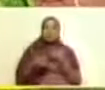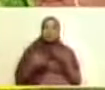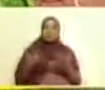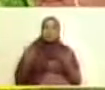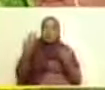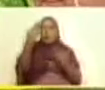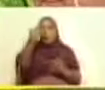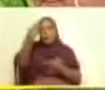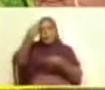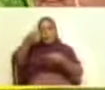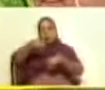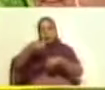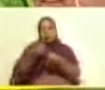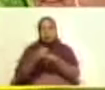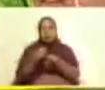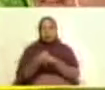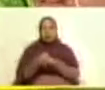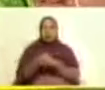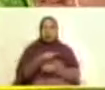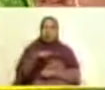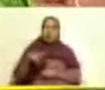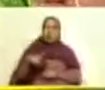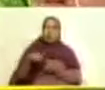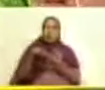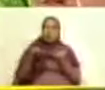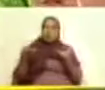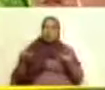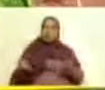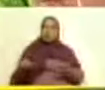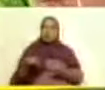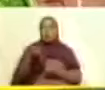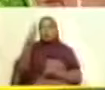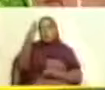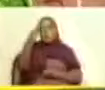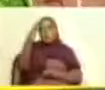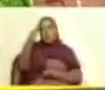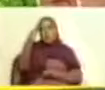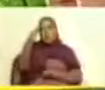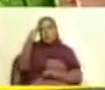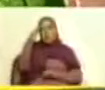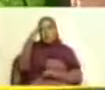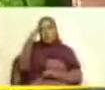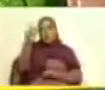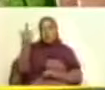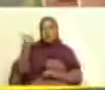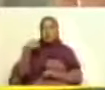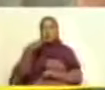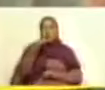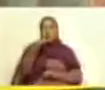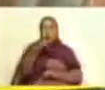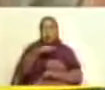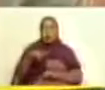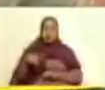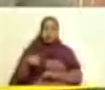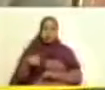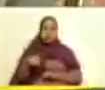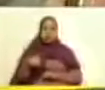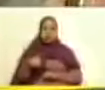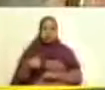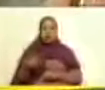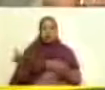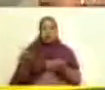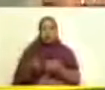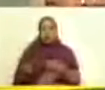adaptarse a nuestro sistema. ¿Por qué? Porque no lo sabe. Entonces, por lo tanto, para nosotros la